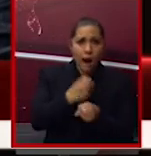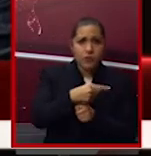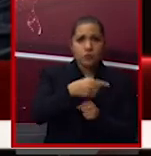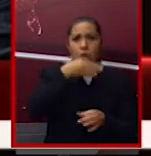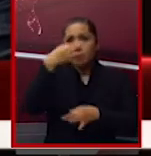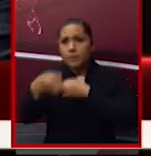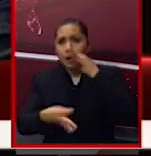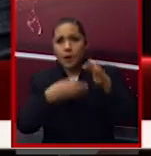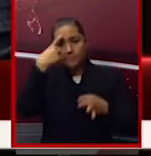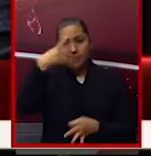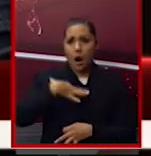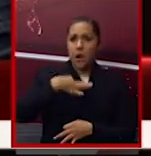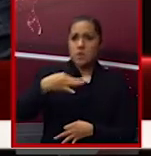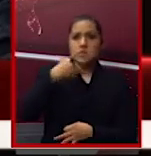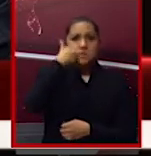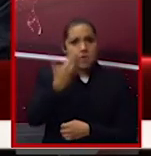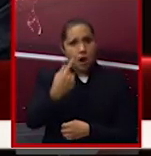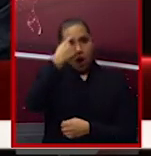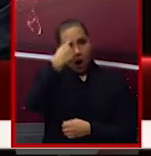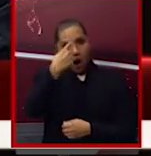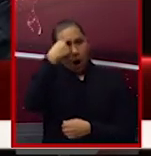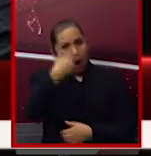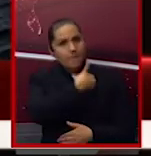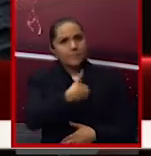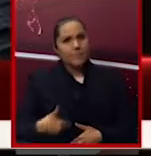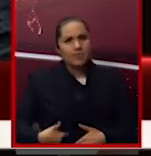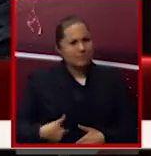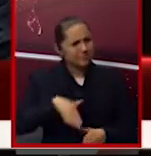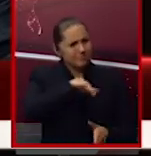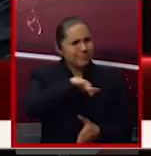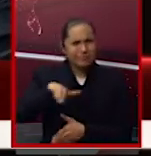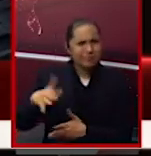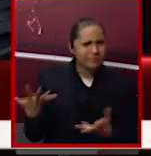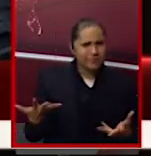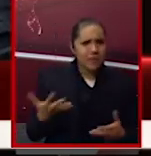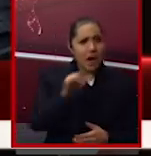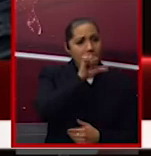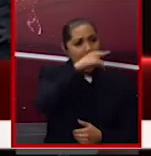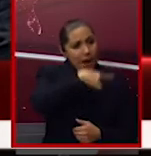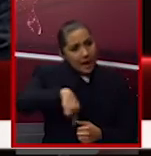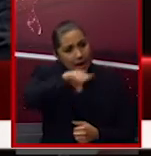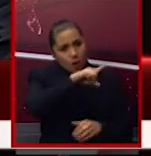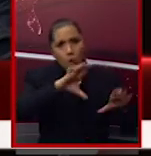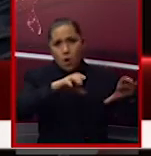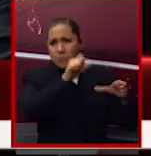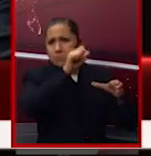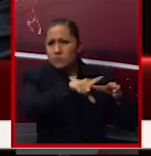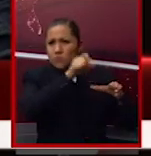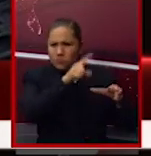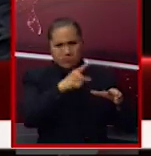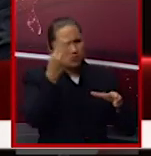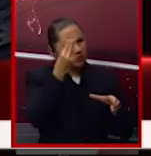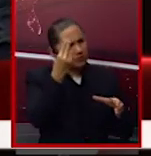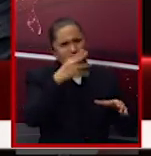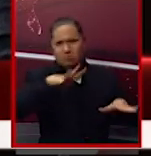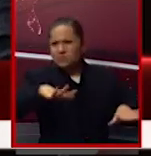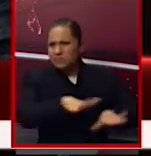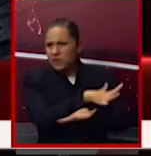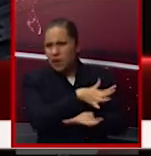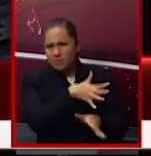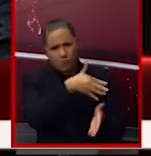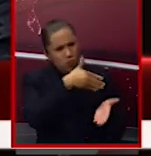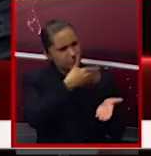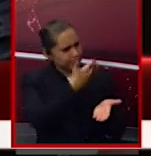llegue a la presidencia, porque los de siempre se vayan, porque los mismos no